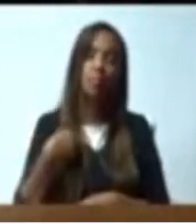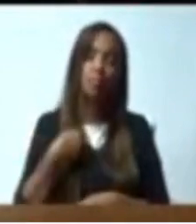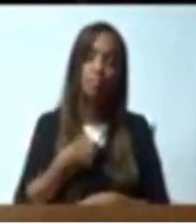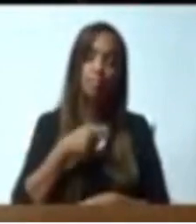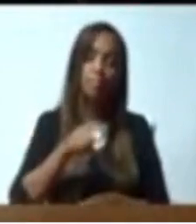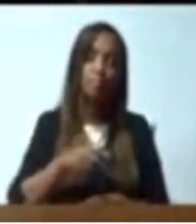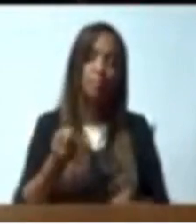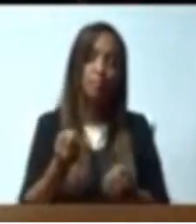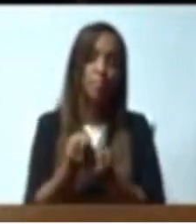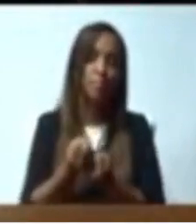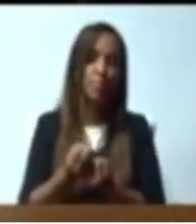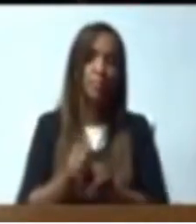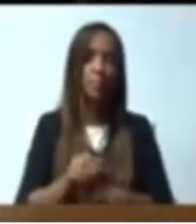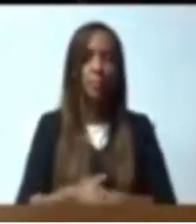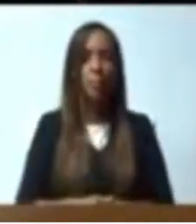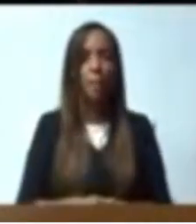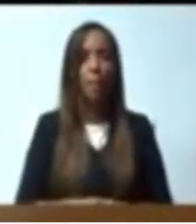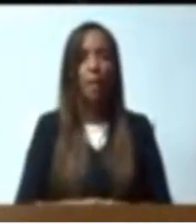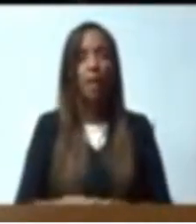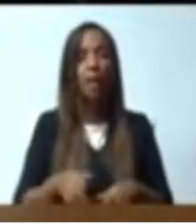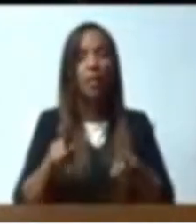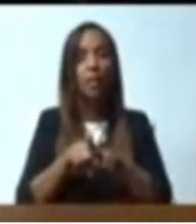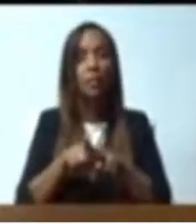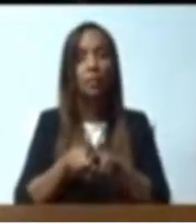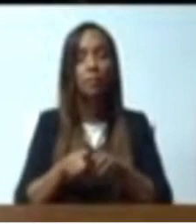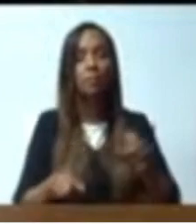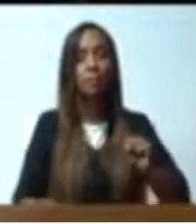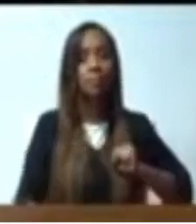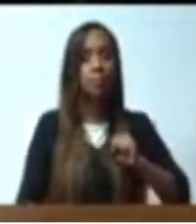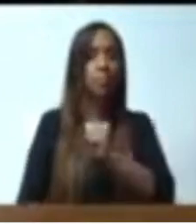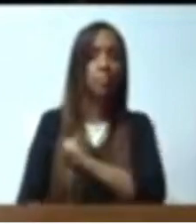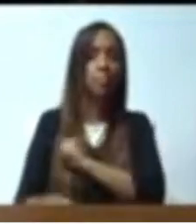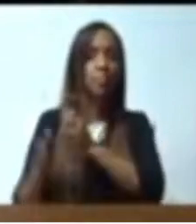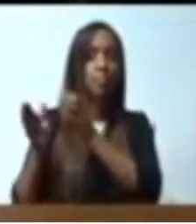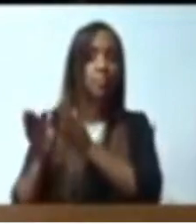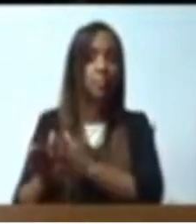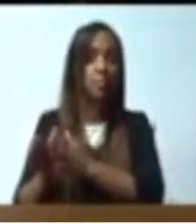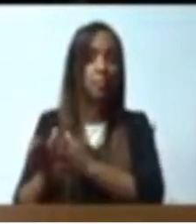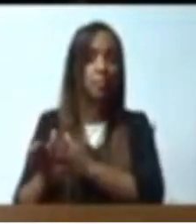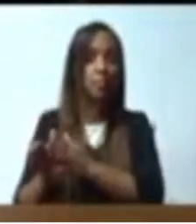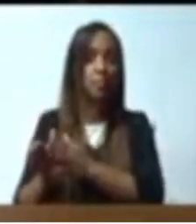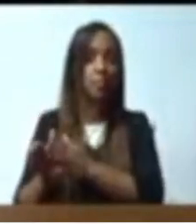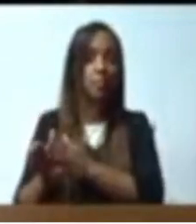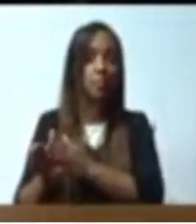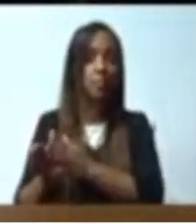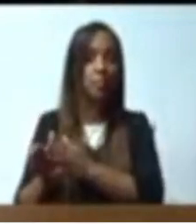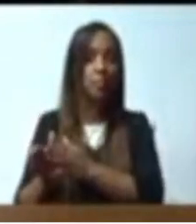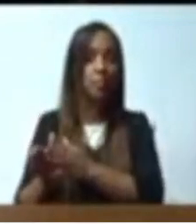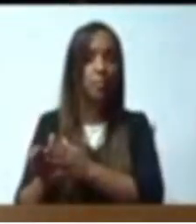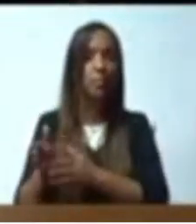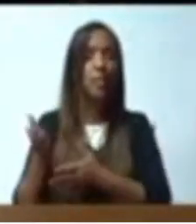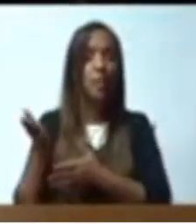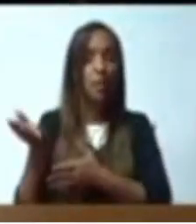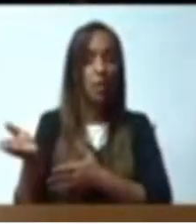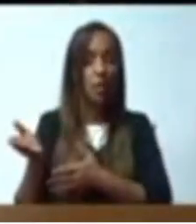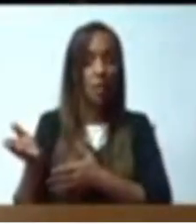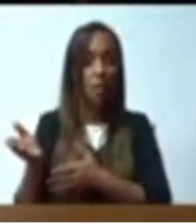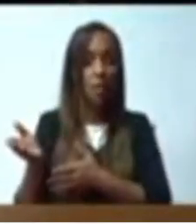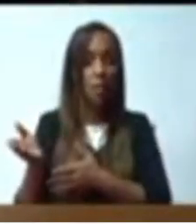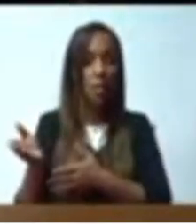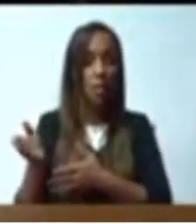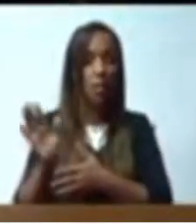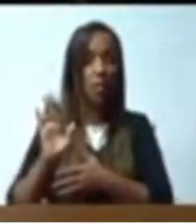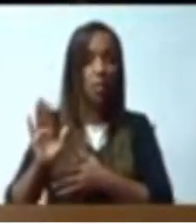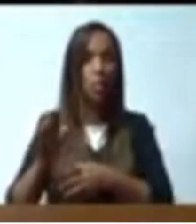que el senador de San Juan cumple su periodo en agosto del 2024. Ni siquiera va a poder ser senador si